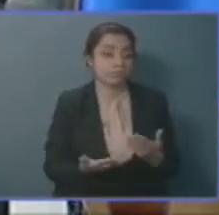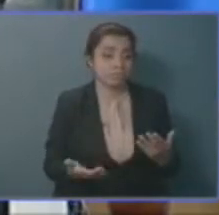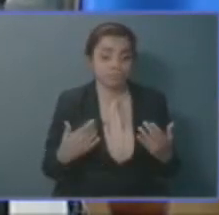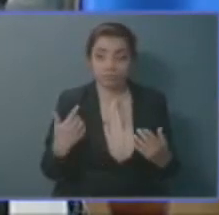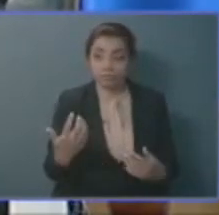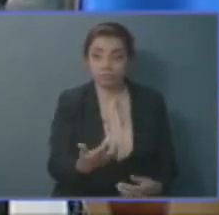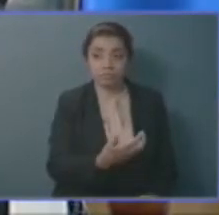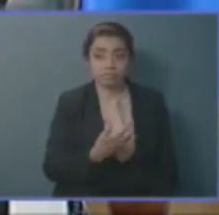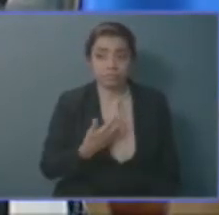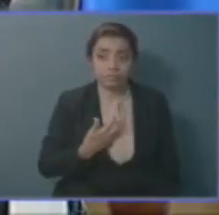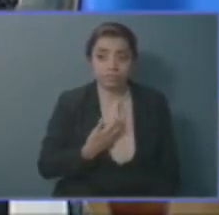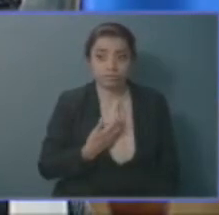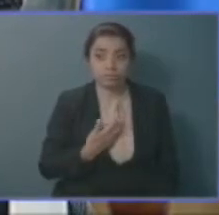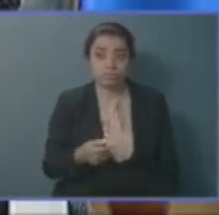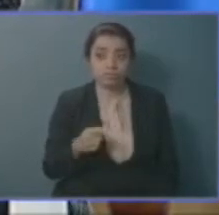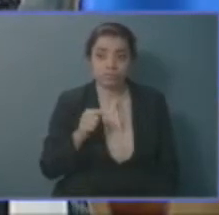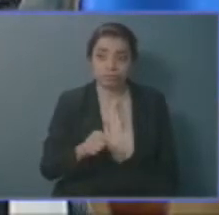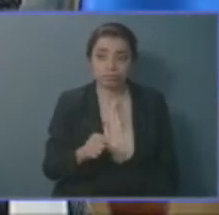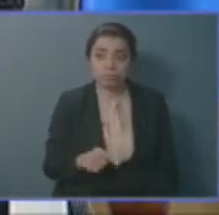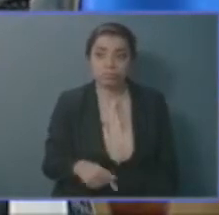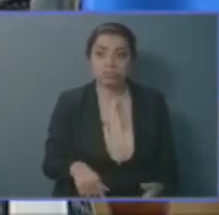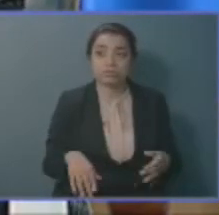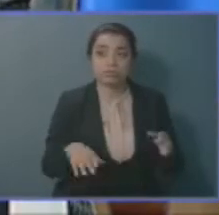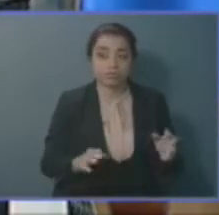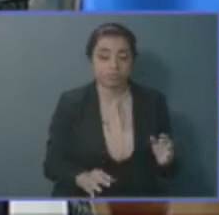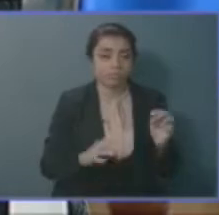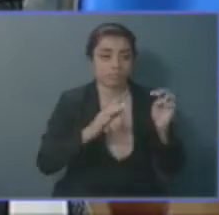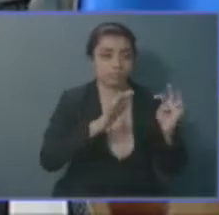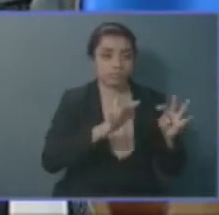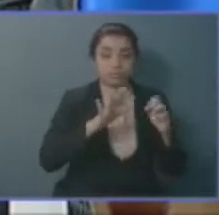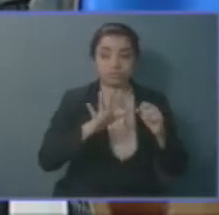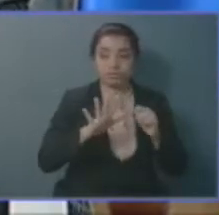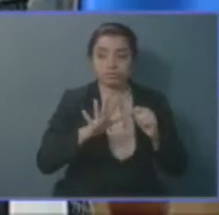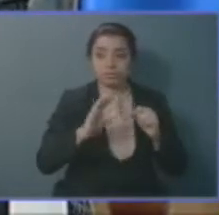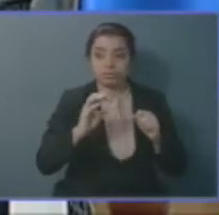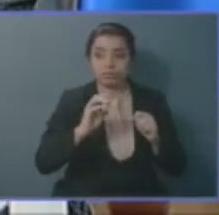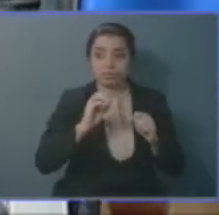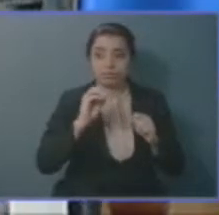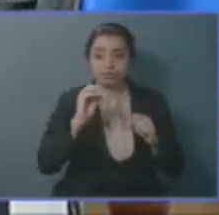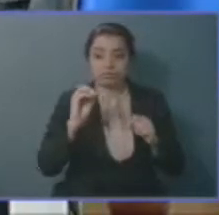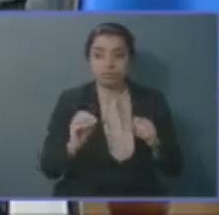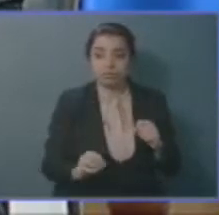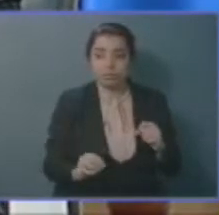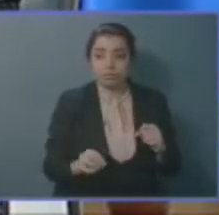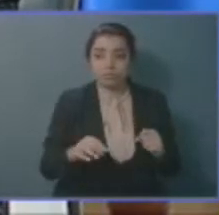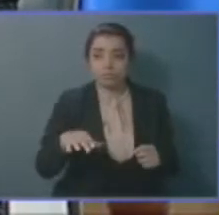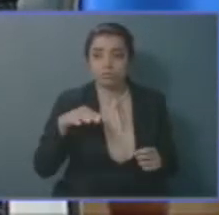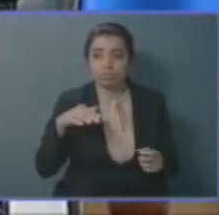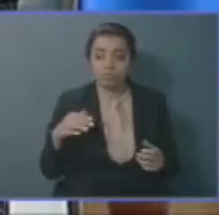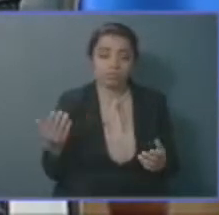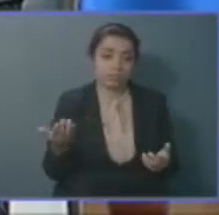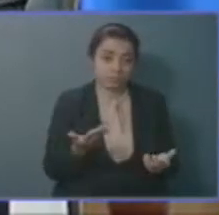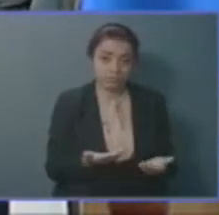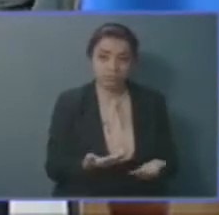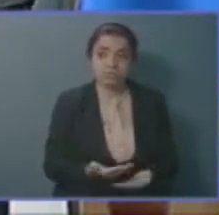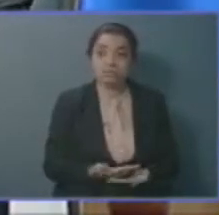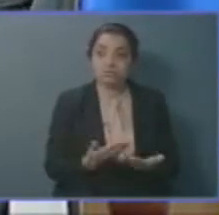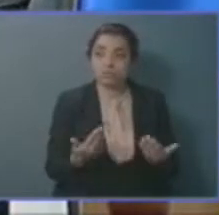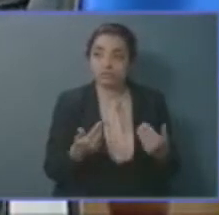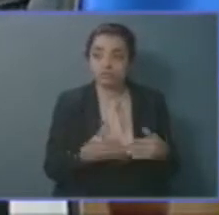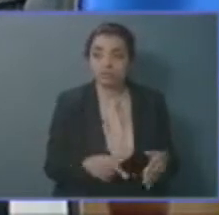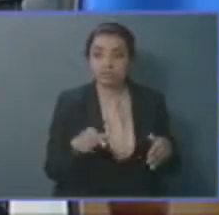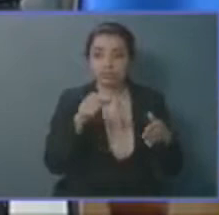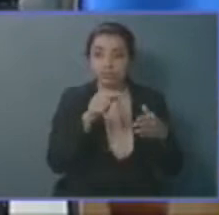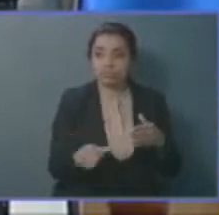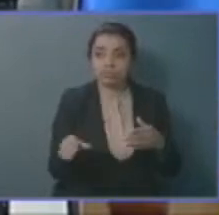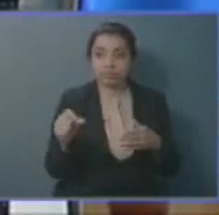hablado que llegamos a un 95%, si no más, de coincidencias entre el órgano